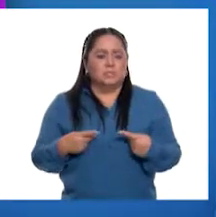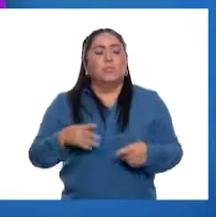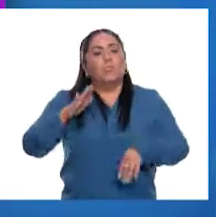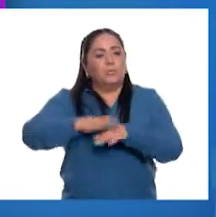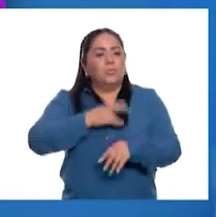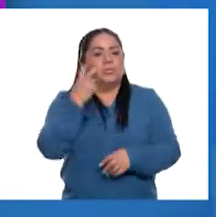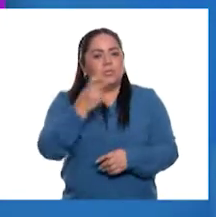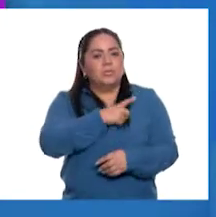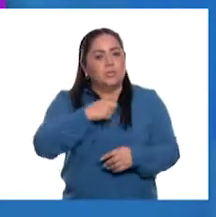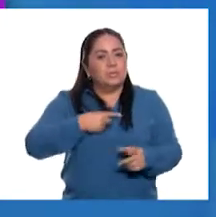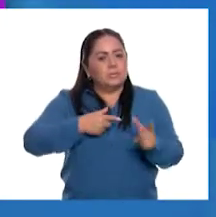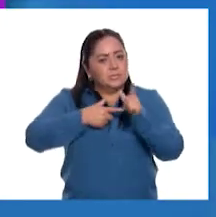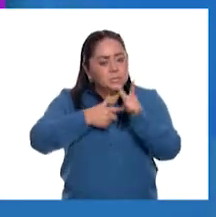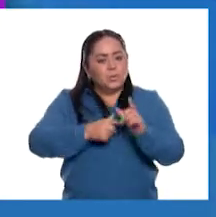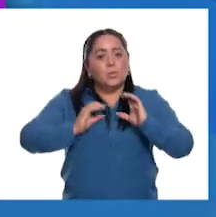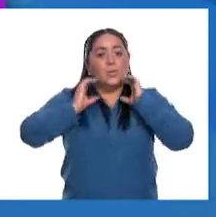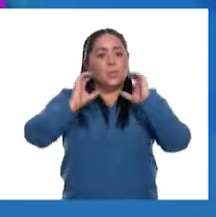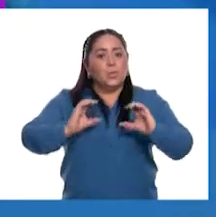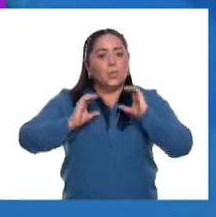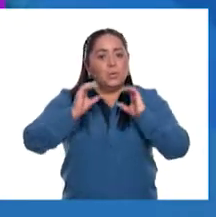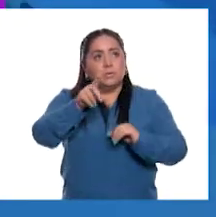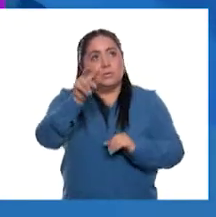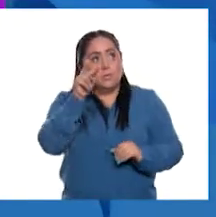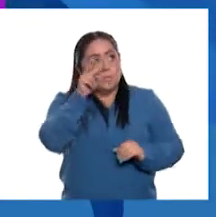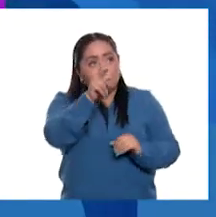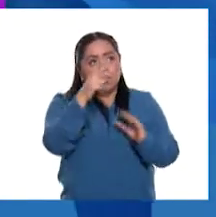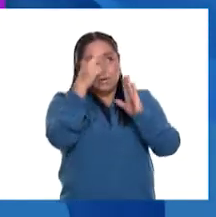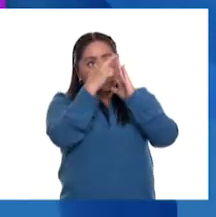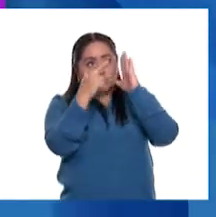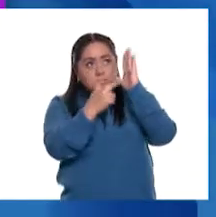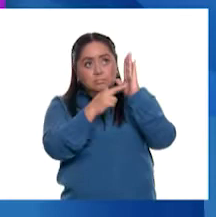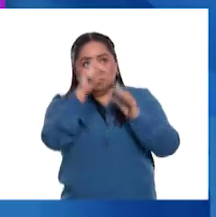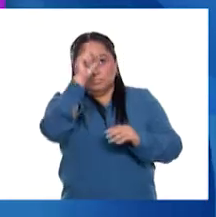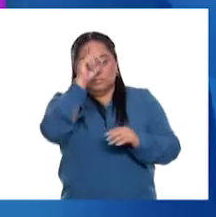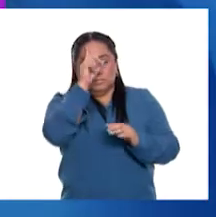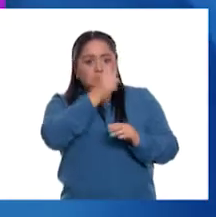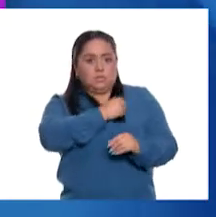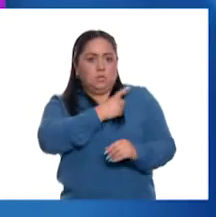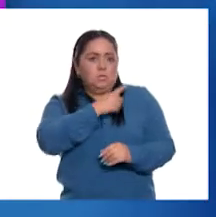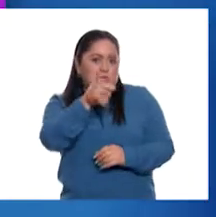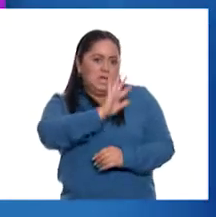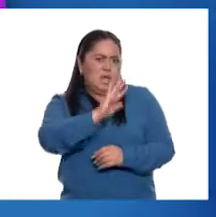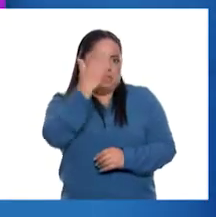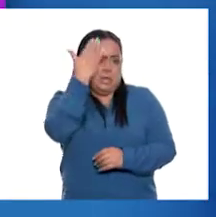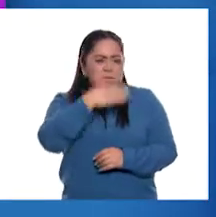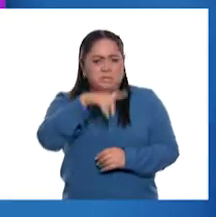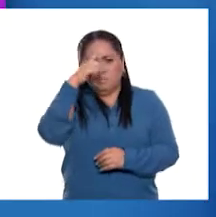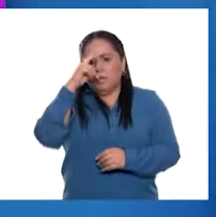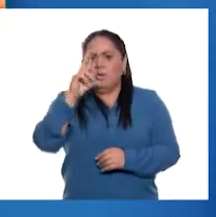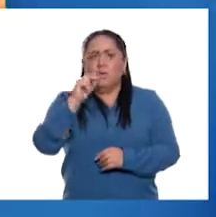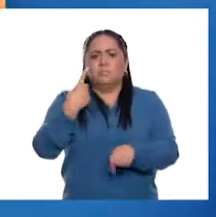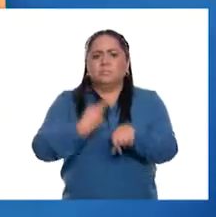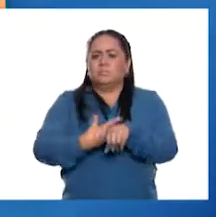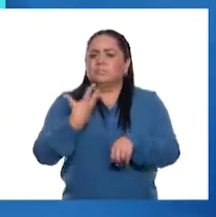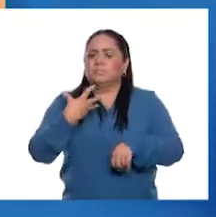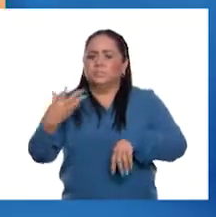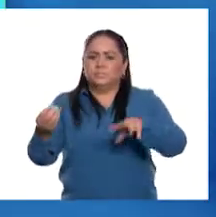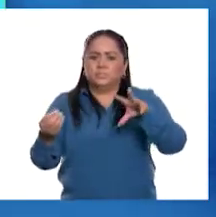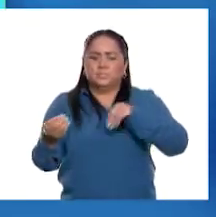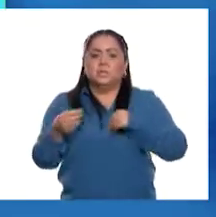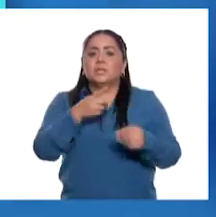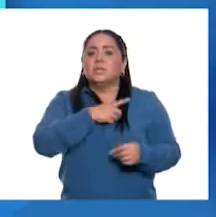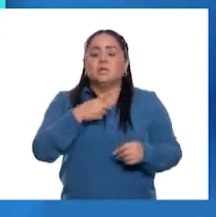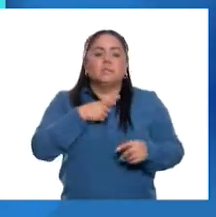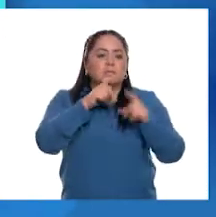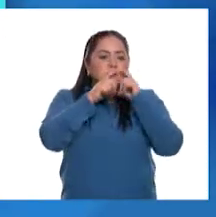personas. Por eso hay que continuar cuidándonos siguiendo las buenas prácticas que ya todos conocemos para evitar contagiarnos.